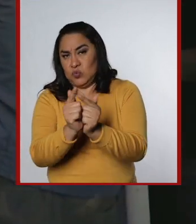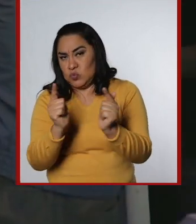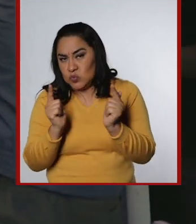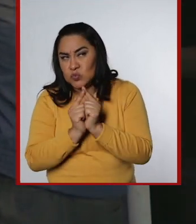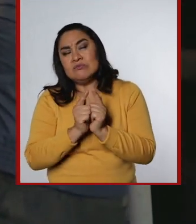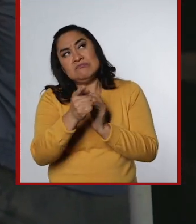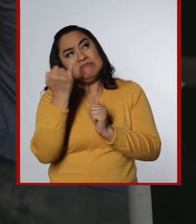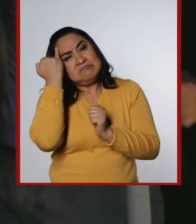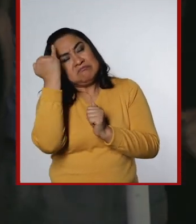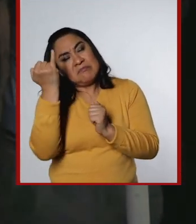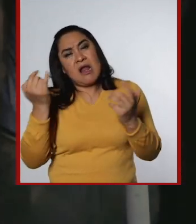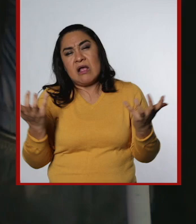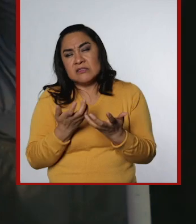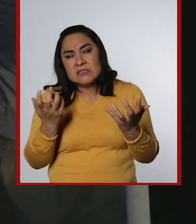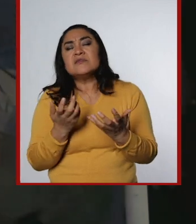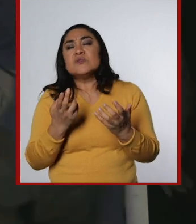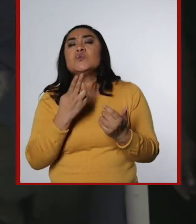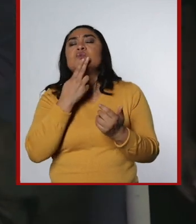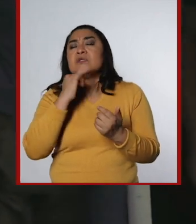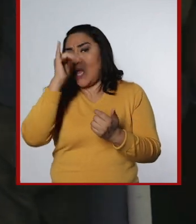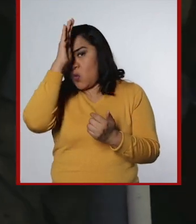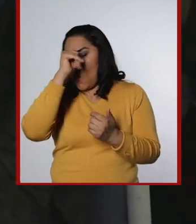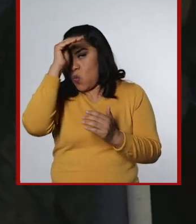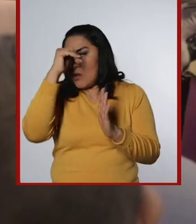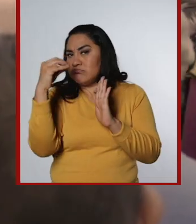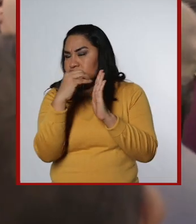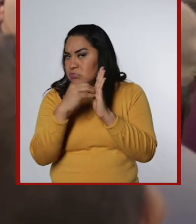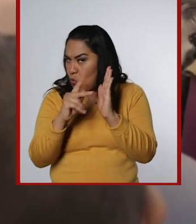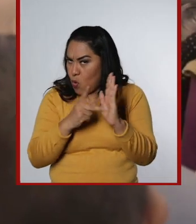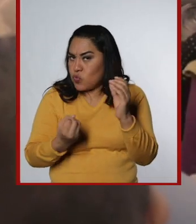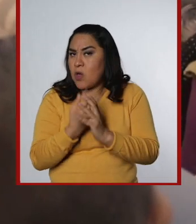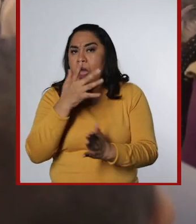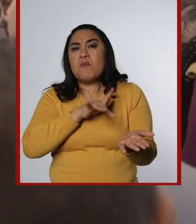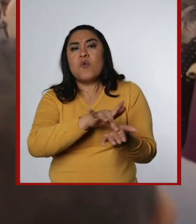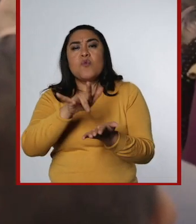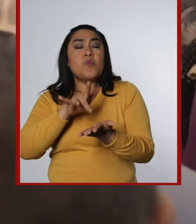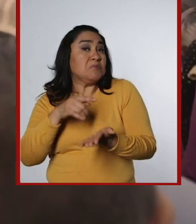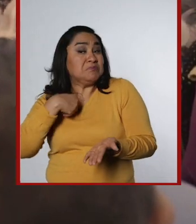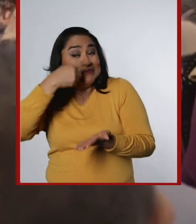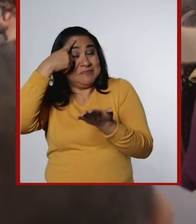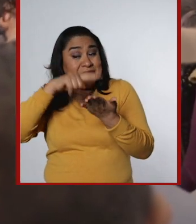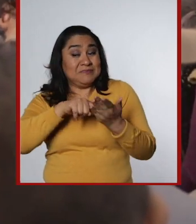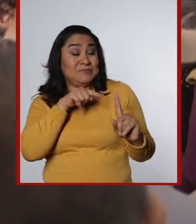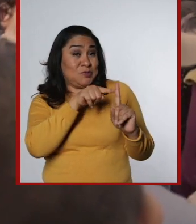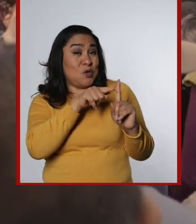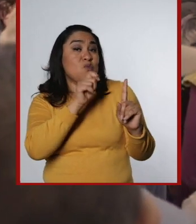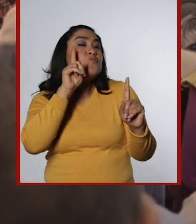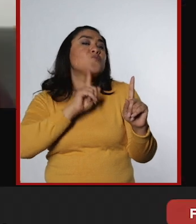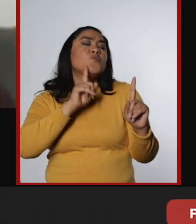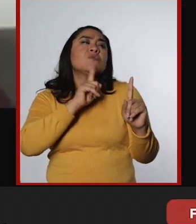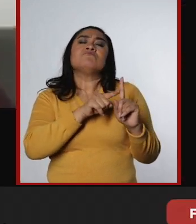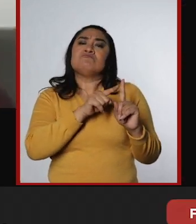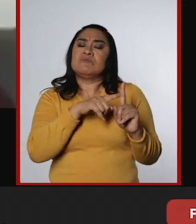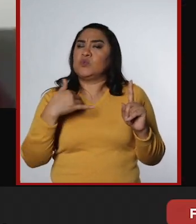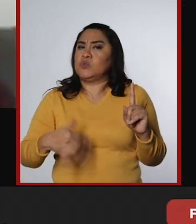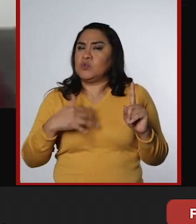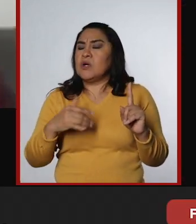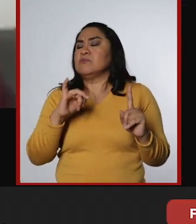y creo que es una mujer que trae pues sobre todo los derechos colectivos por delante, que es una mujer que